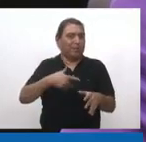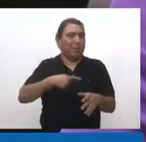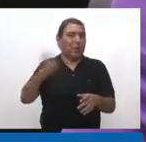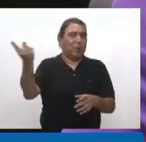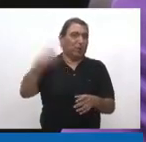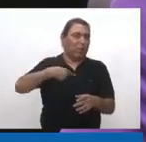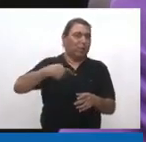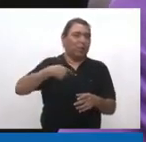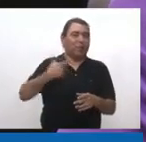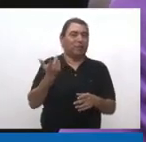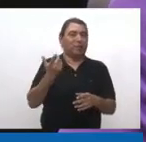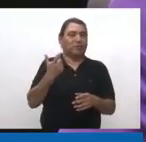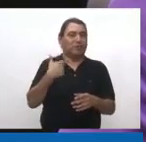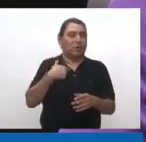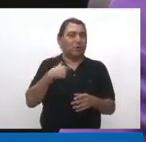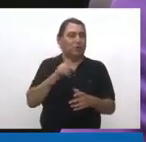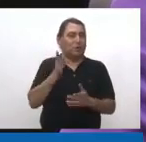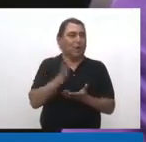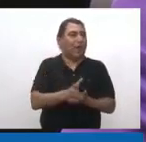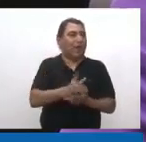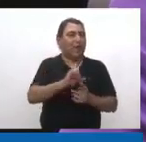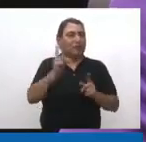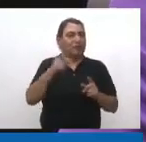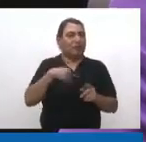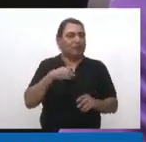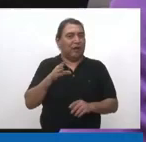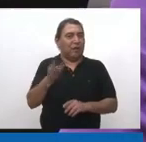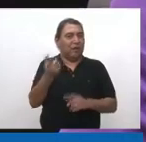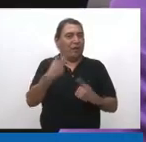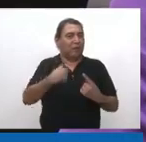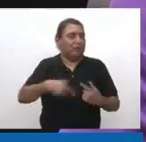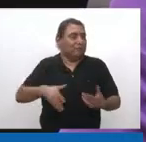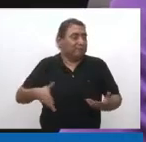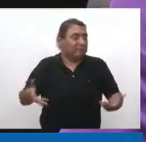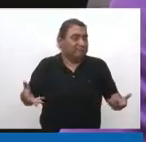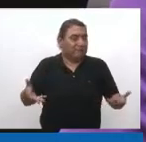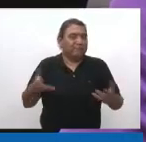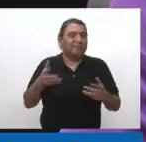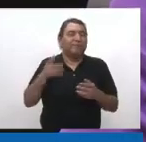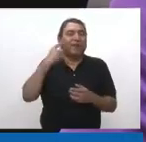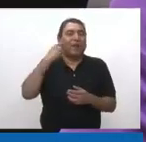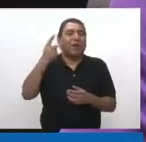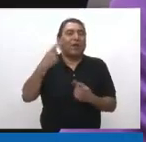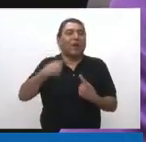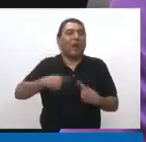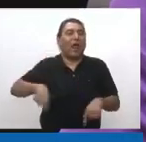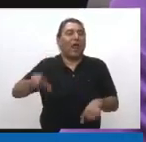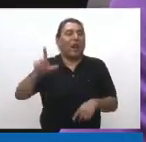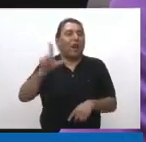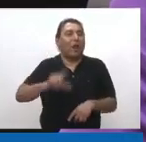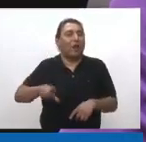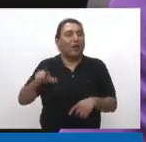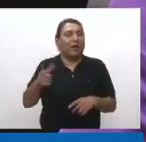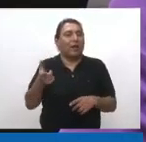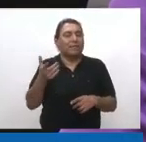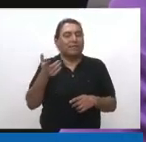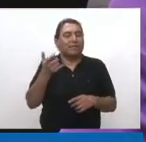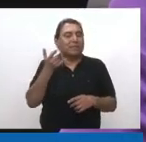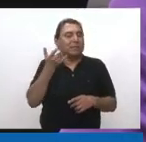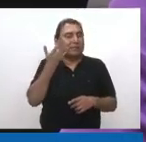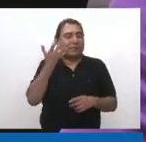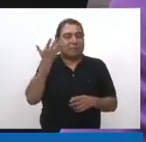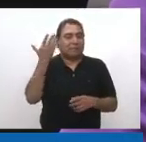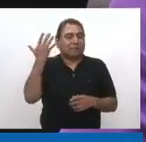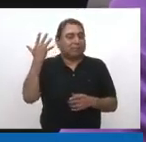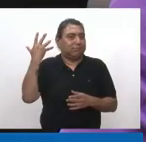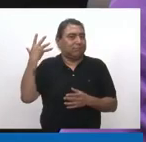traidor, por gente de bien o gente de mal. Creo que la lógica binaria es muy retrógrada para